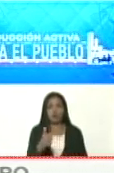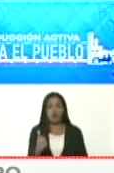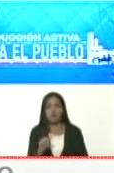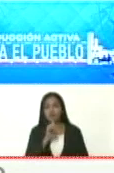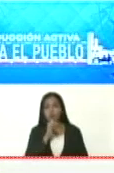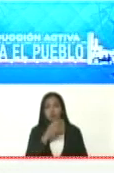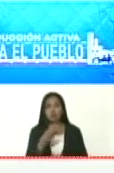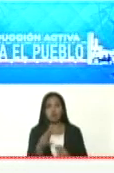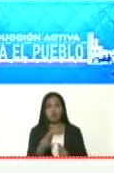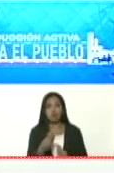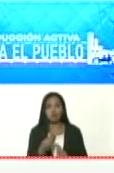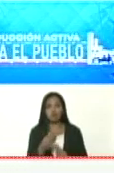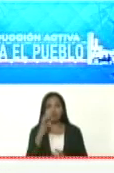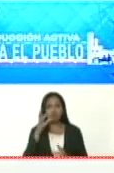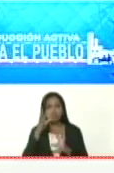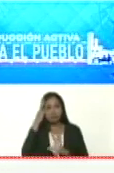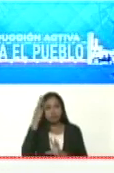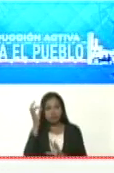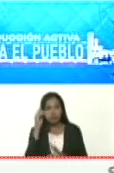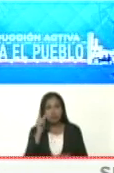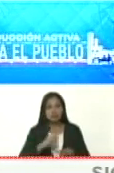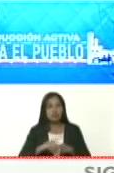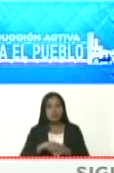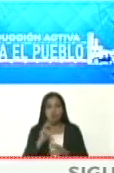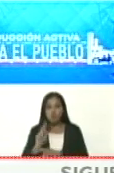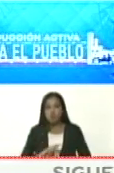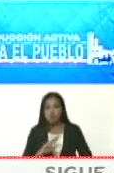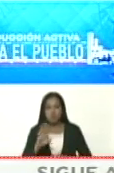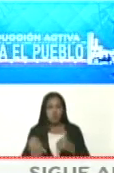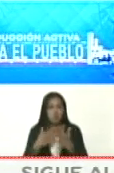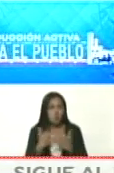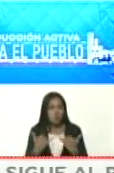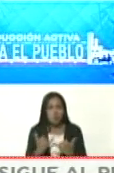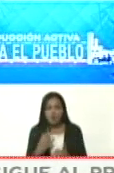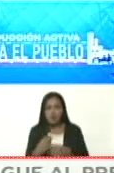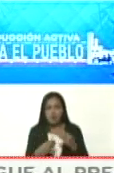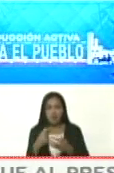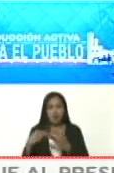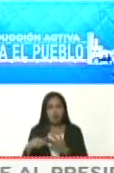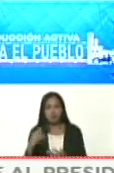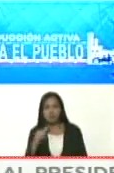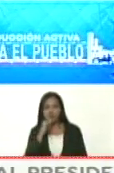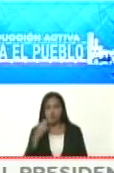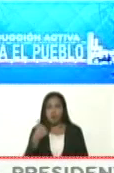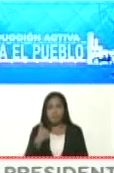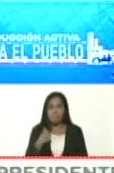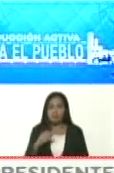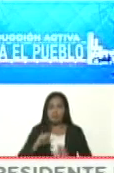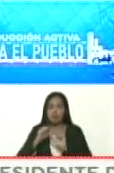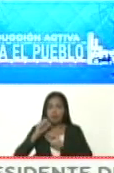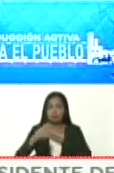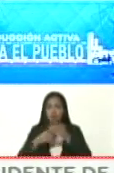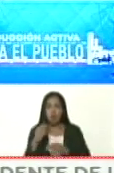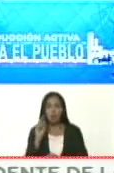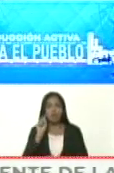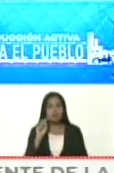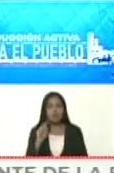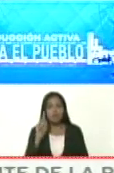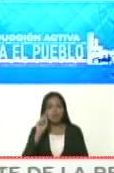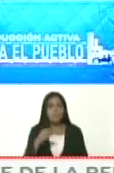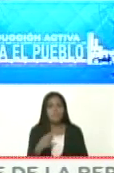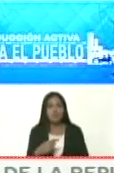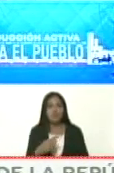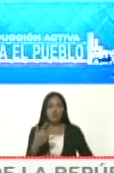informados al pelo y en tiempo real, compañero, sobre los avances, las necesidades,